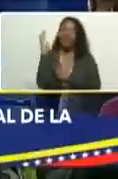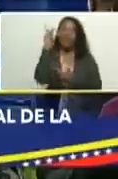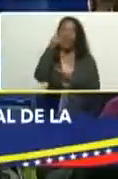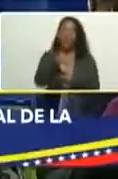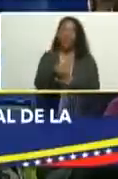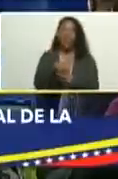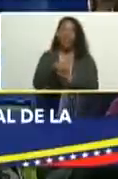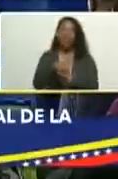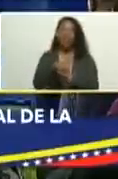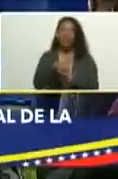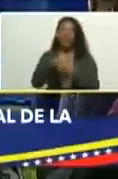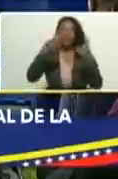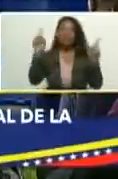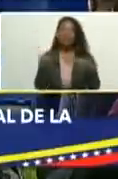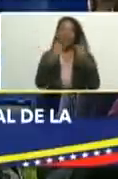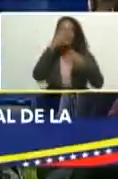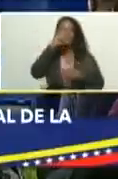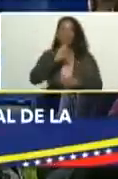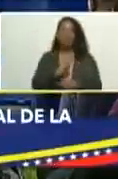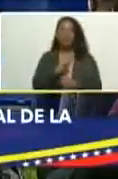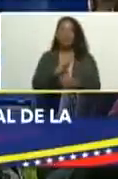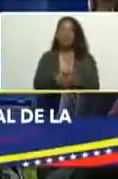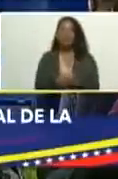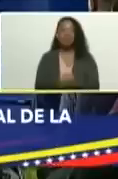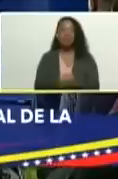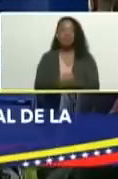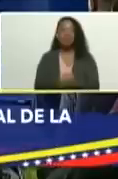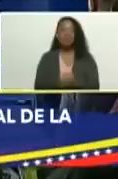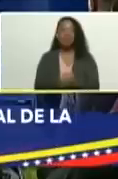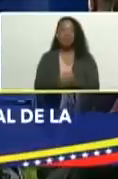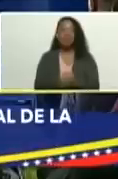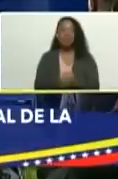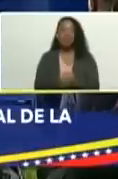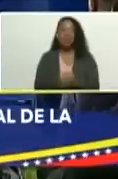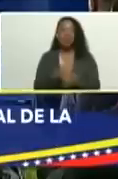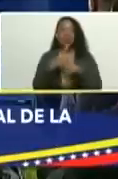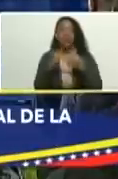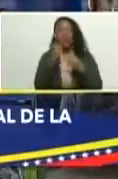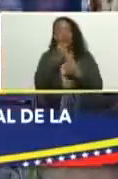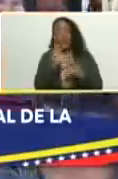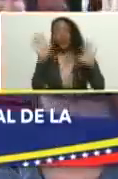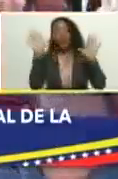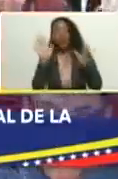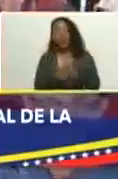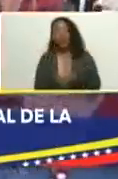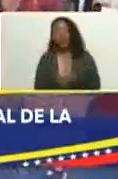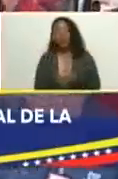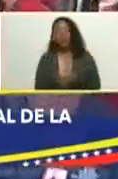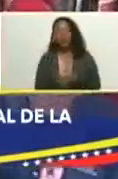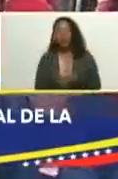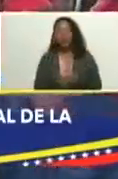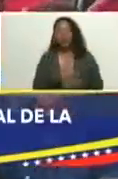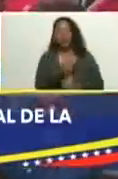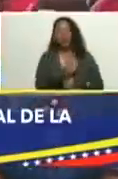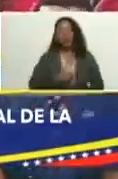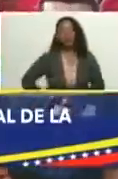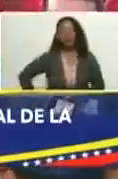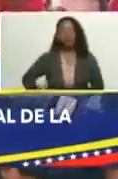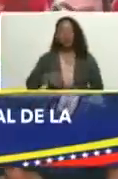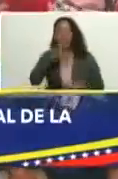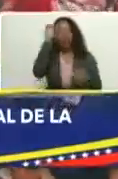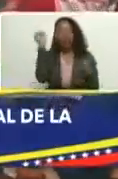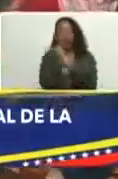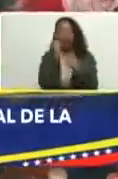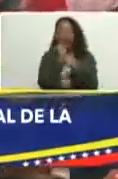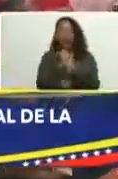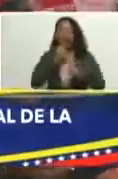Vino a hacer su cumpleaños aquí en Carabobo, no podía ser en otro sitio. Pero bueno, de verdad que, presidente, el trabajo que han